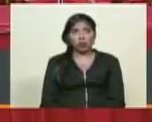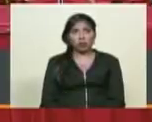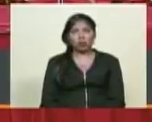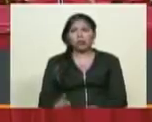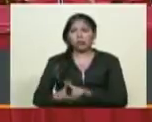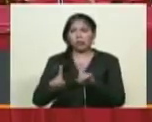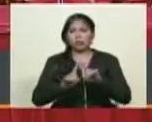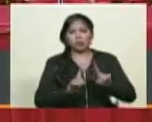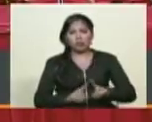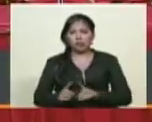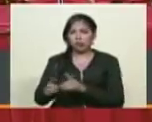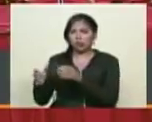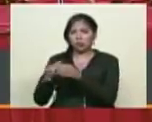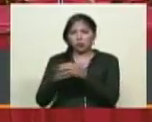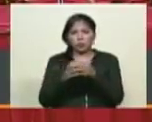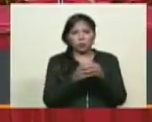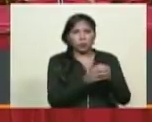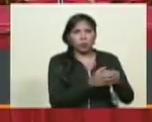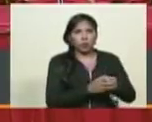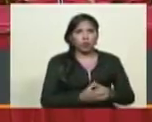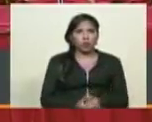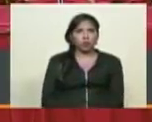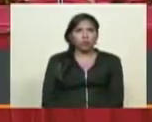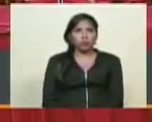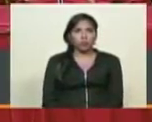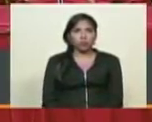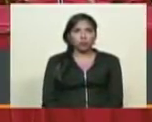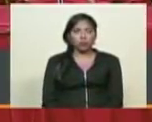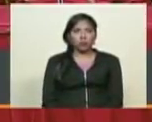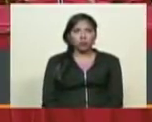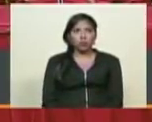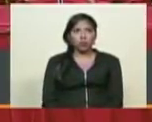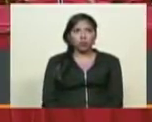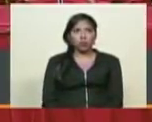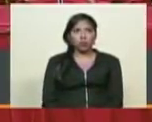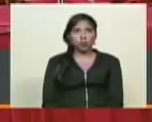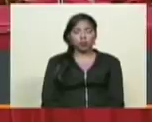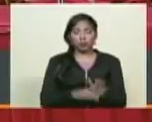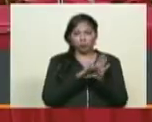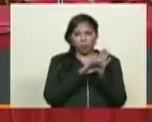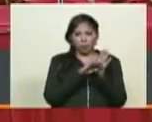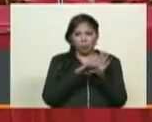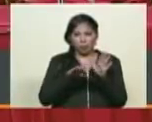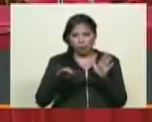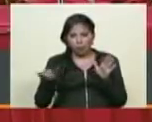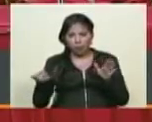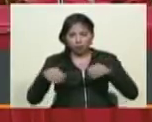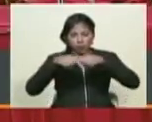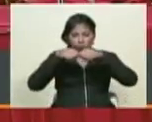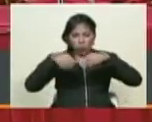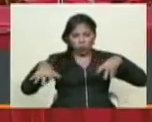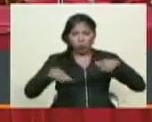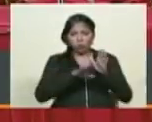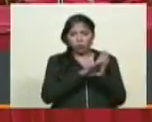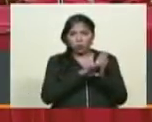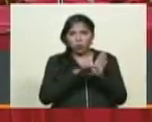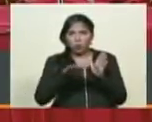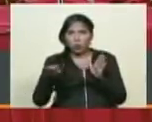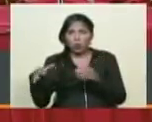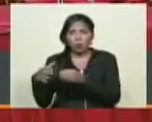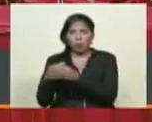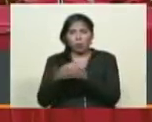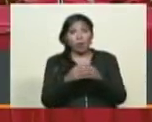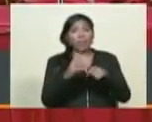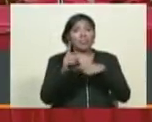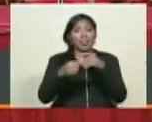fuimos a elecciones por la base. Planito. Luego se fue y se escogió la nueva dirección nacional